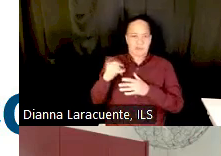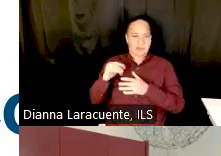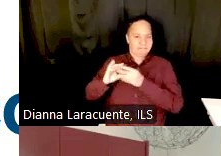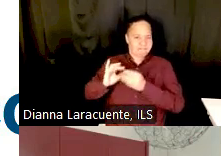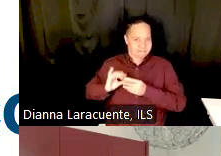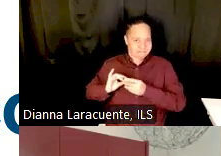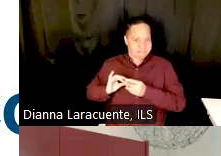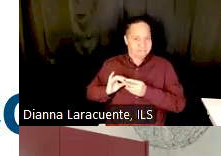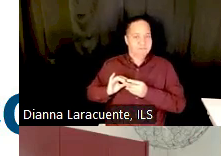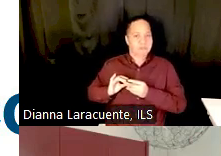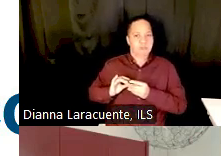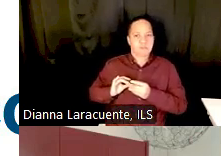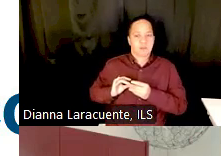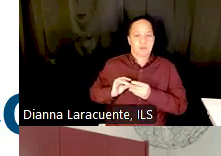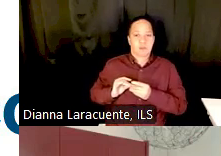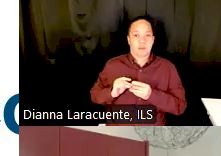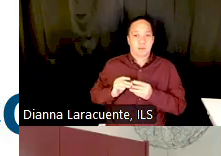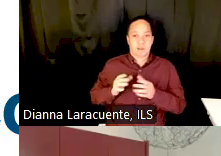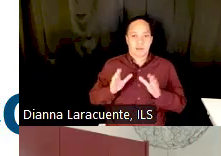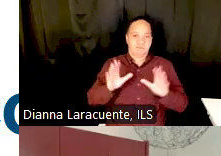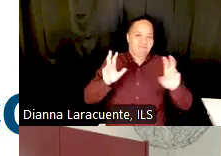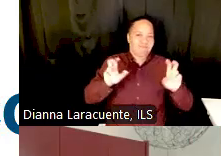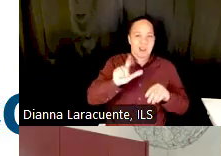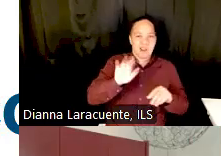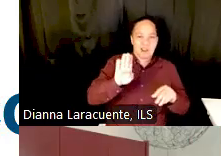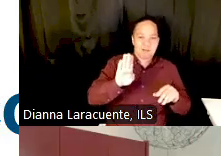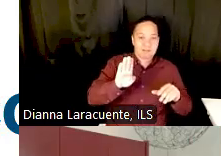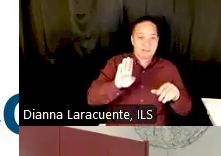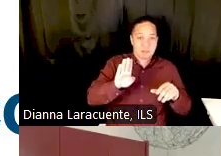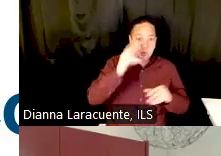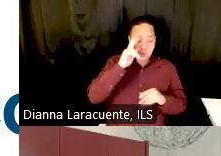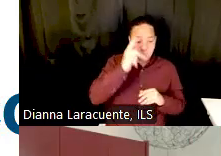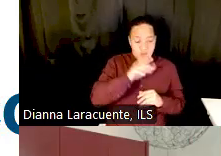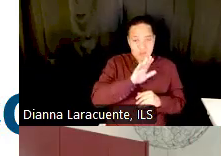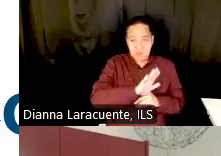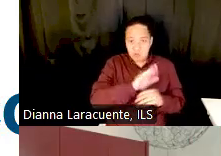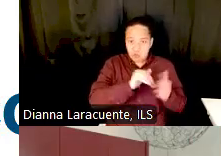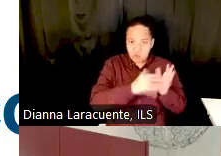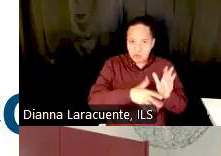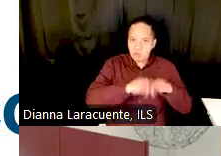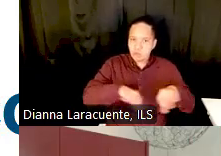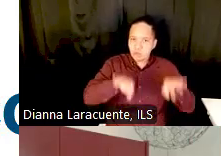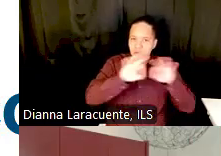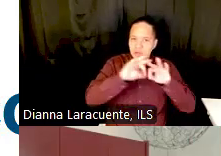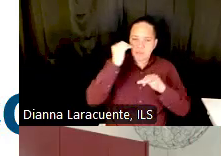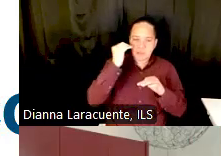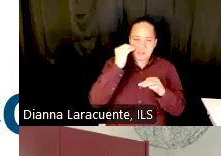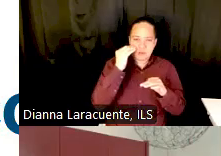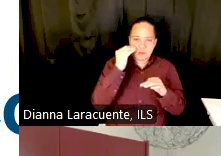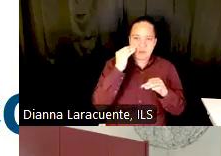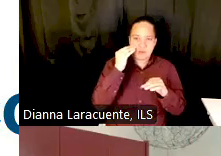es un laboratorio excelente para uno conocer a su estudiante. Es importante saber el plan